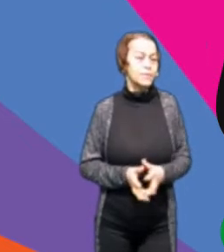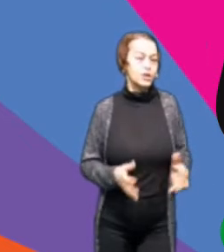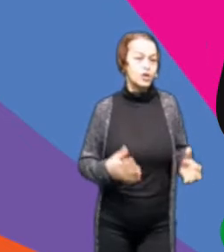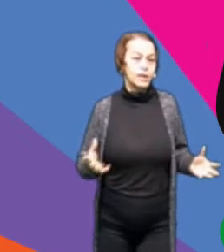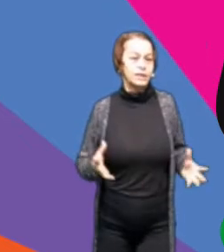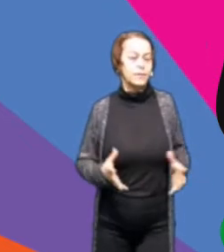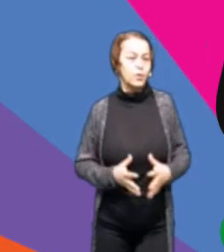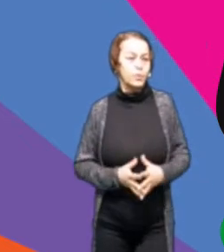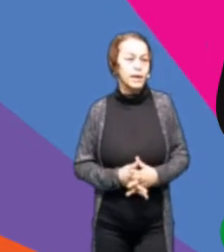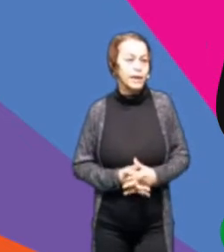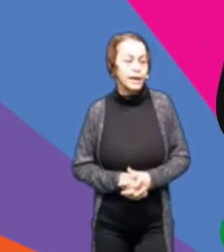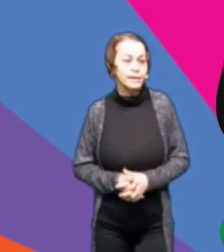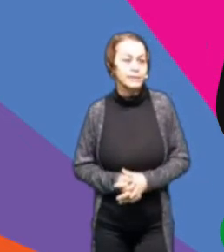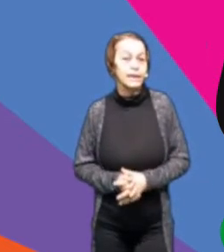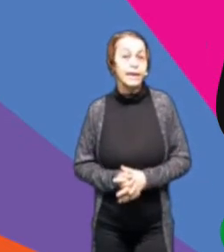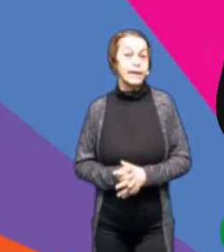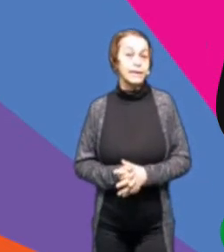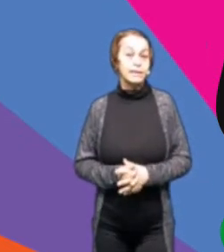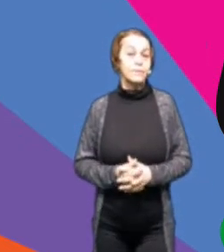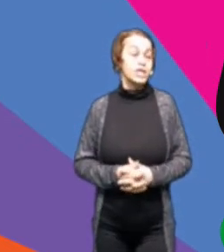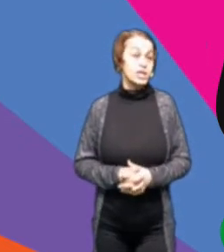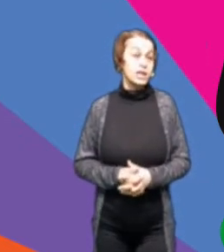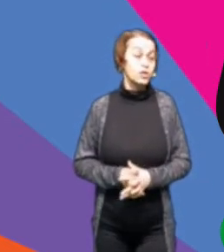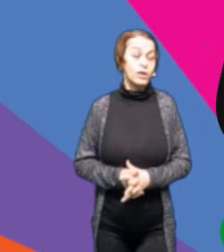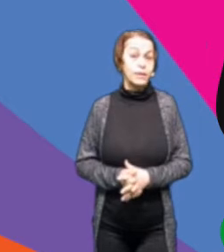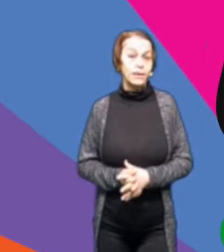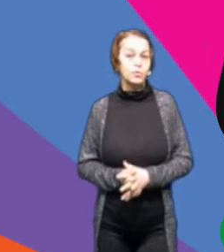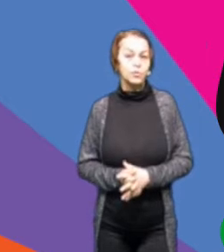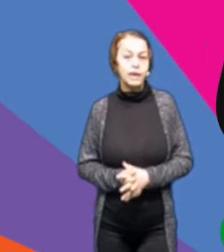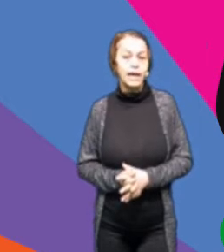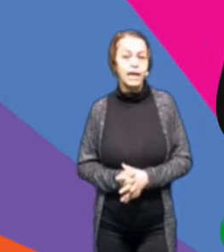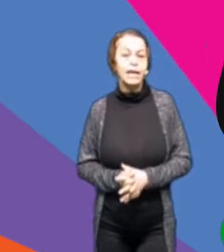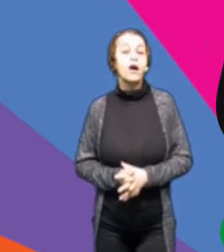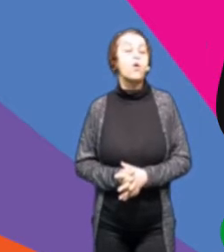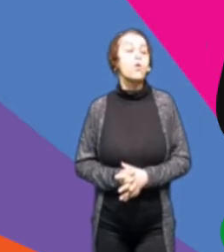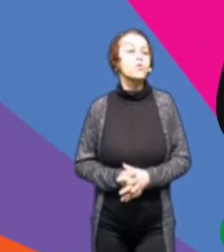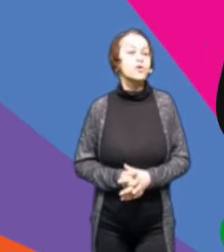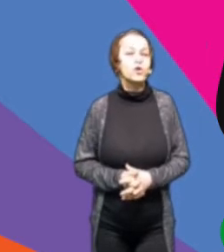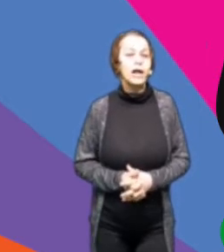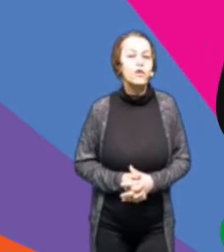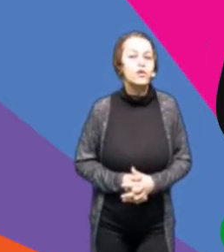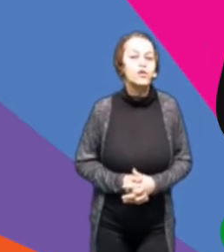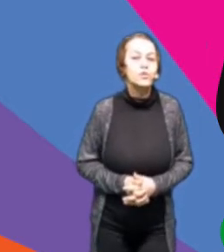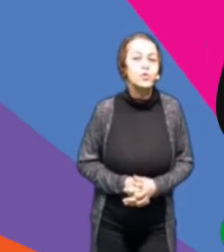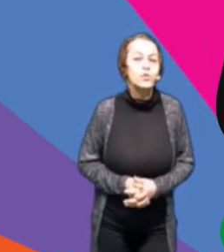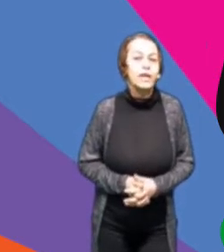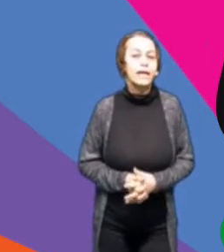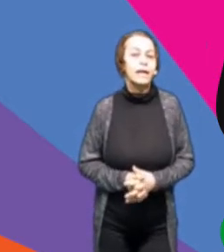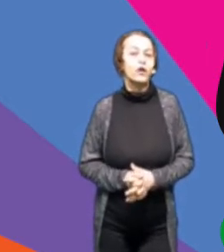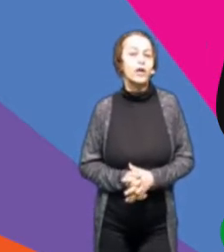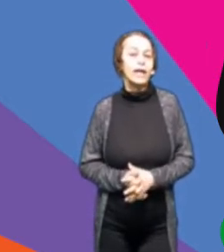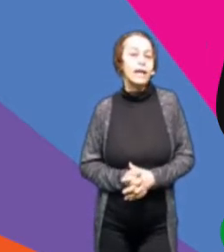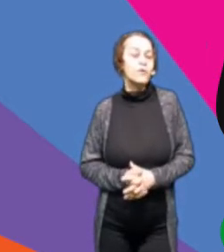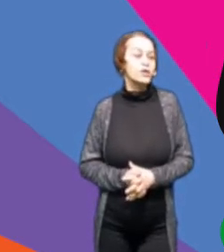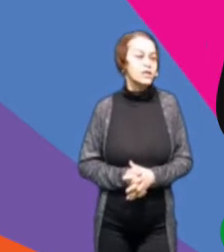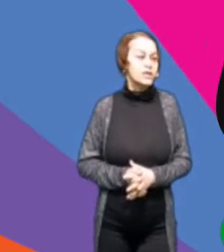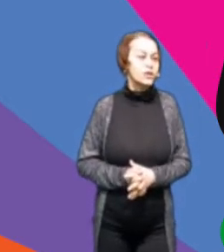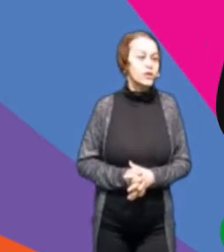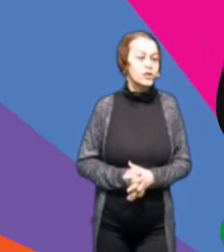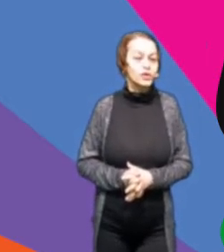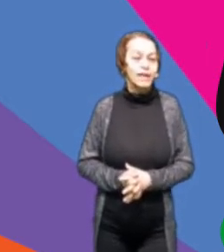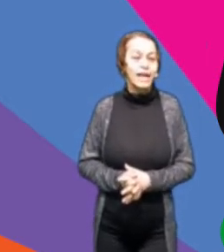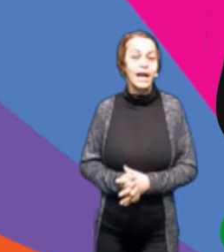y toda esta movida que se está brillando a nivel mundial, junto a Ozuna y con el morochito